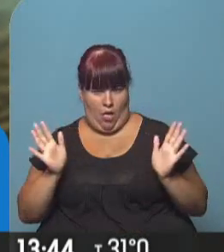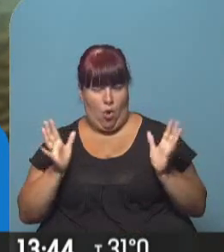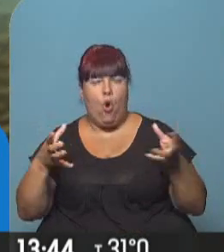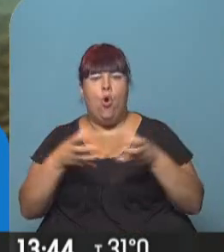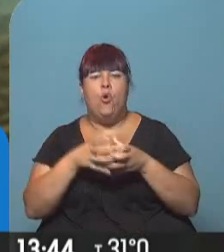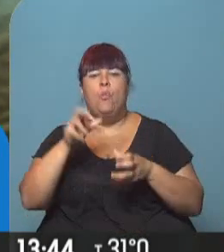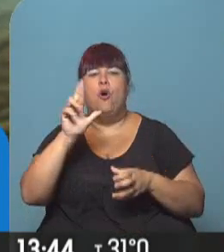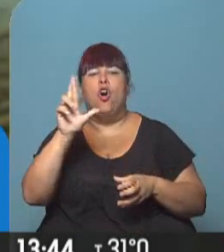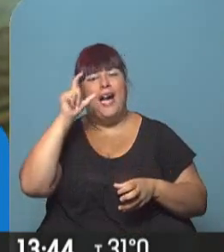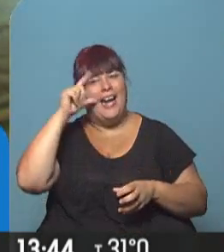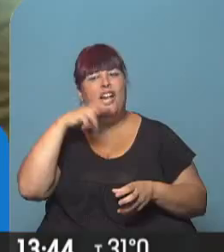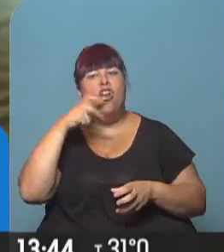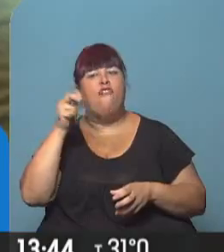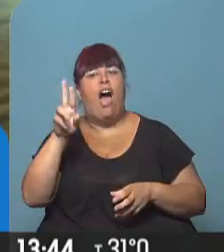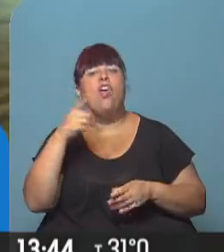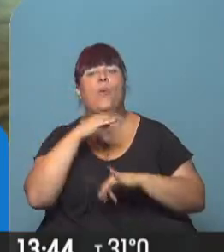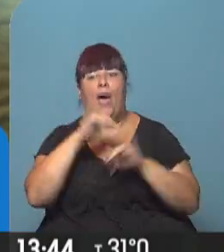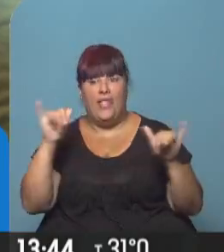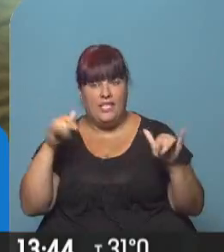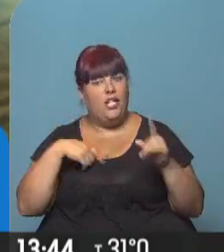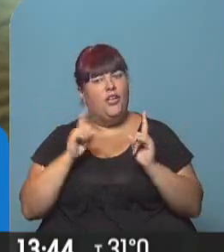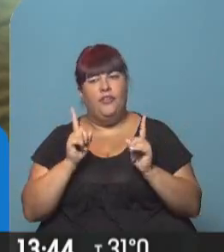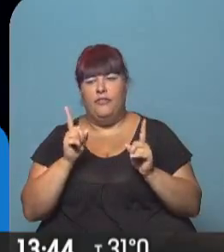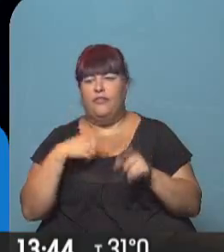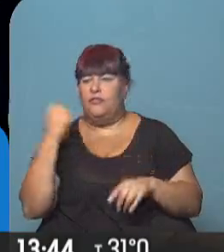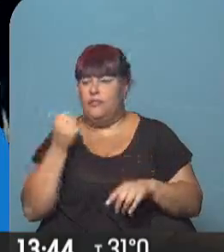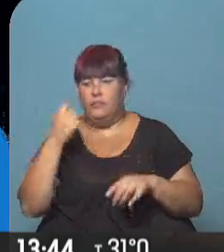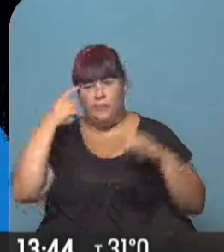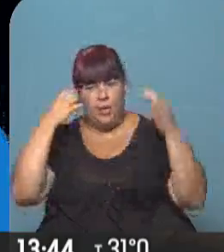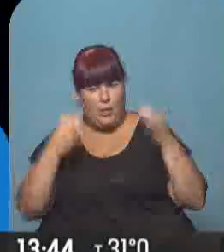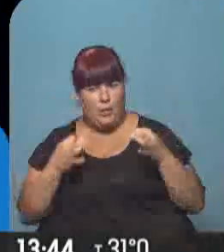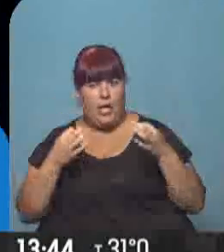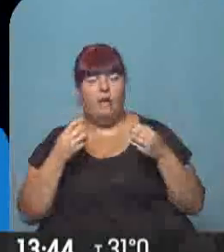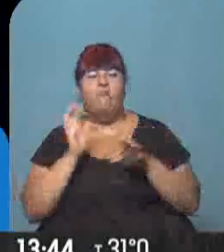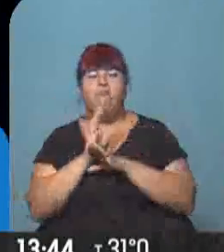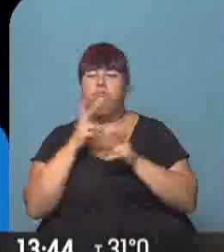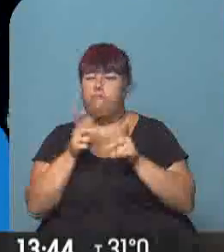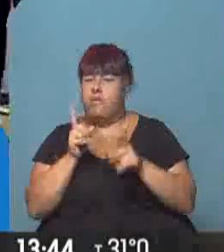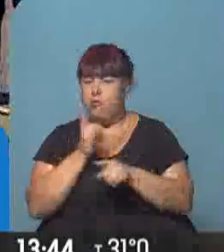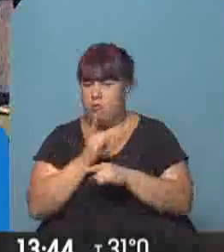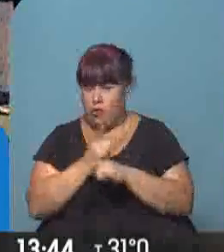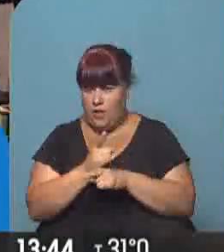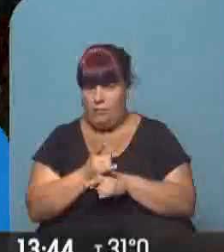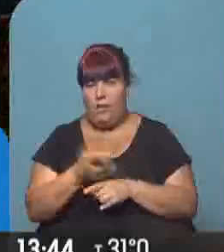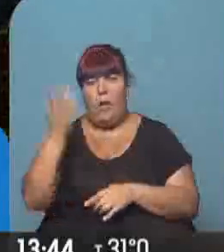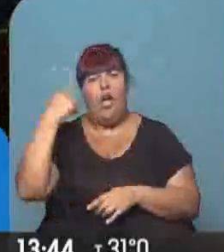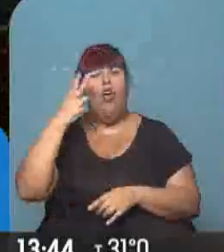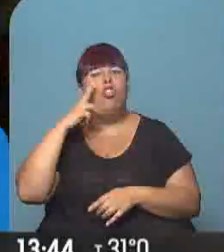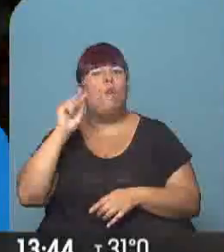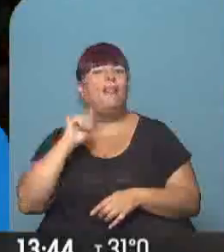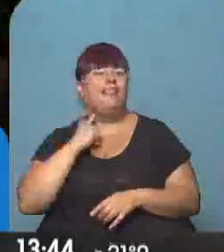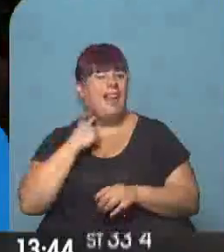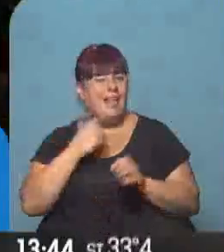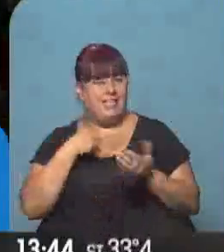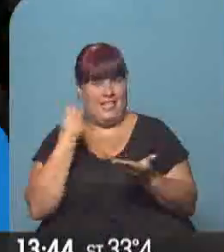Frente Renovador lo que tiene para decir es que seguimos sosteniendo coherentemente lo que sostuvimos desde el año 2013, que